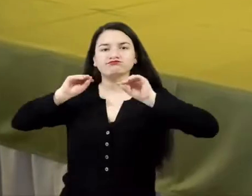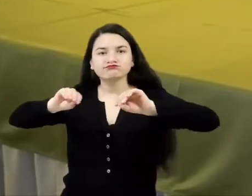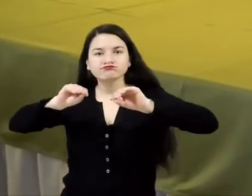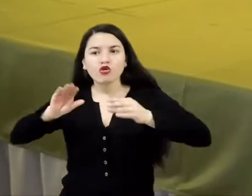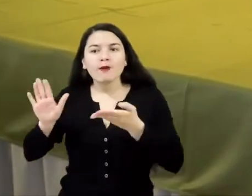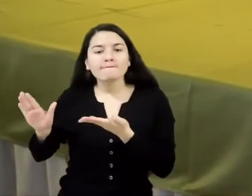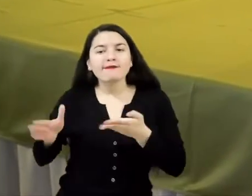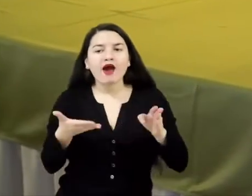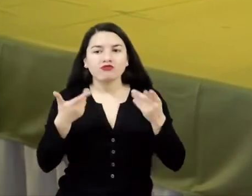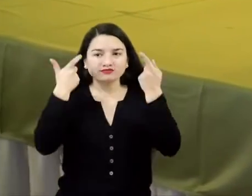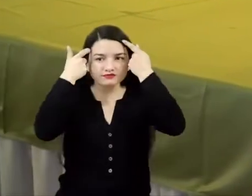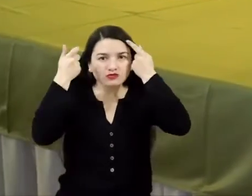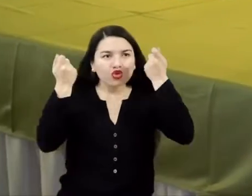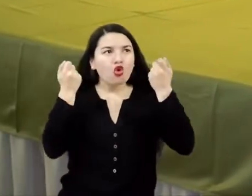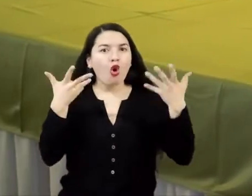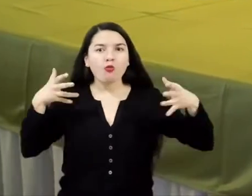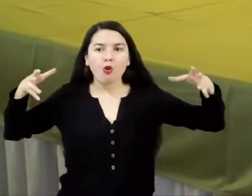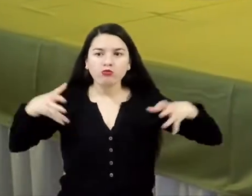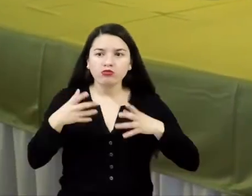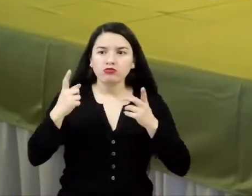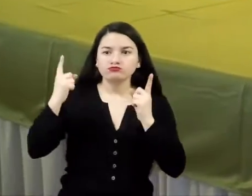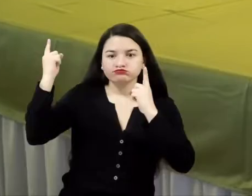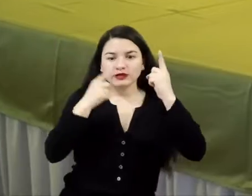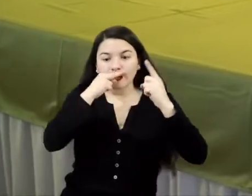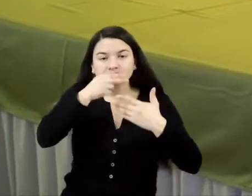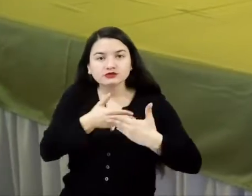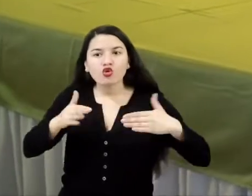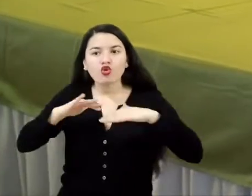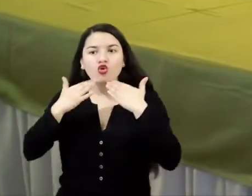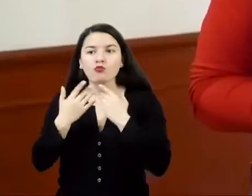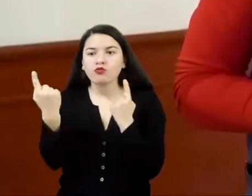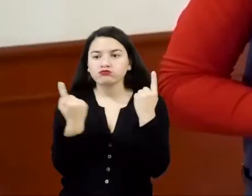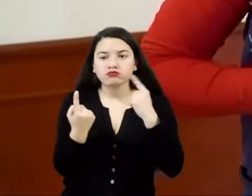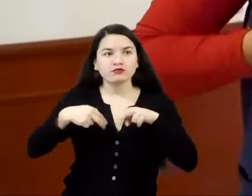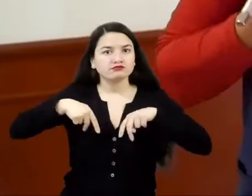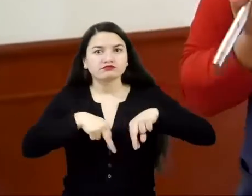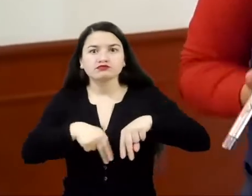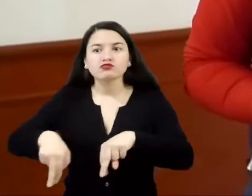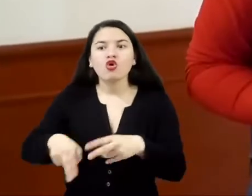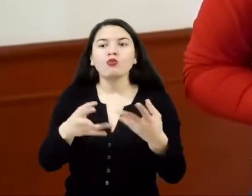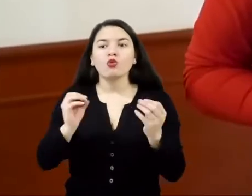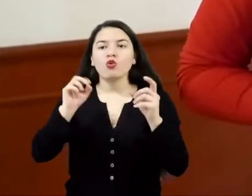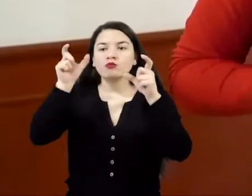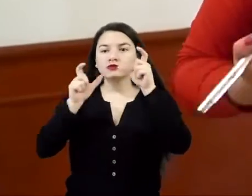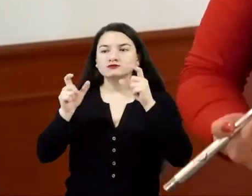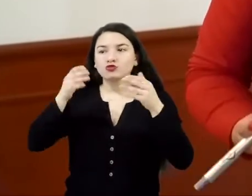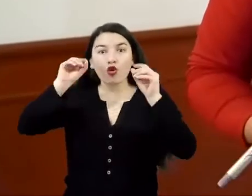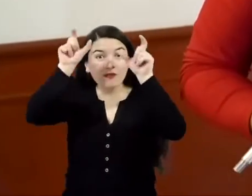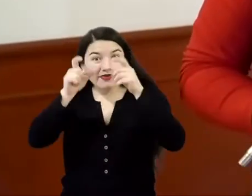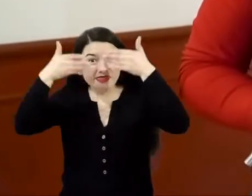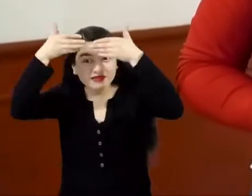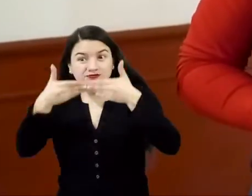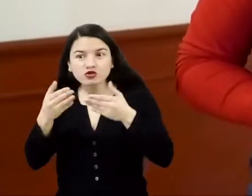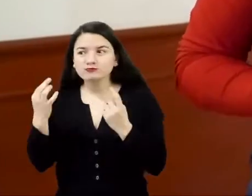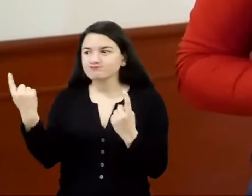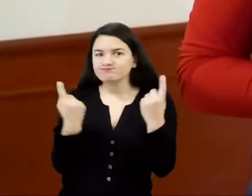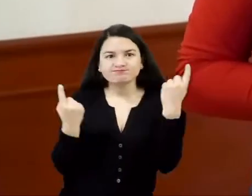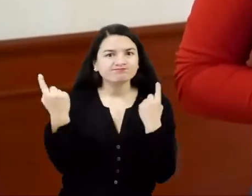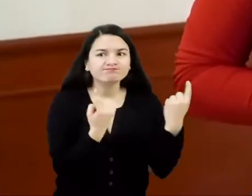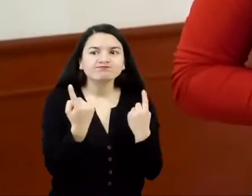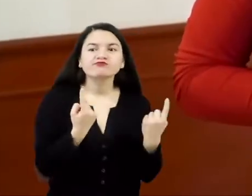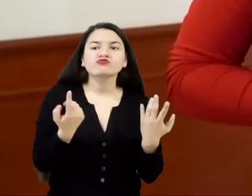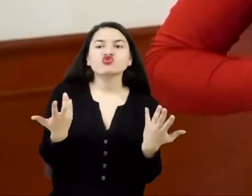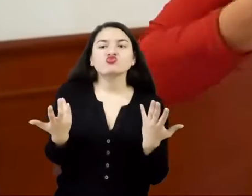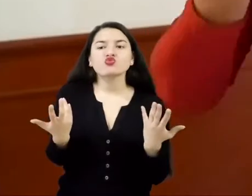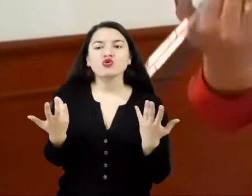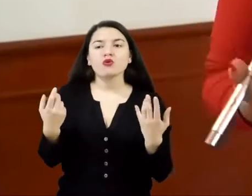plan familiar, hacia dónde voy a ir, ¿dónde me voy a encontrar con mis familiares? ¿Quién se va a encargar de los niños, de las personas que